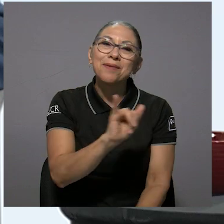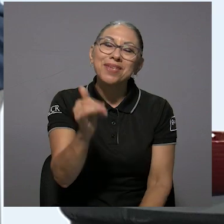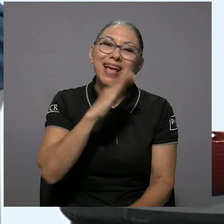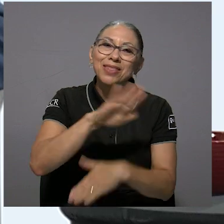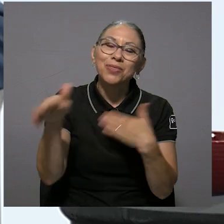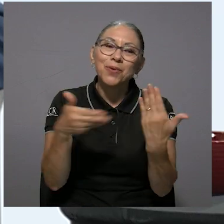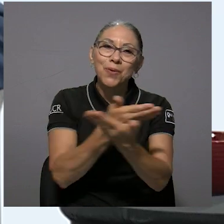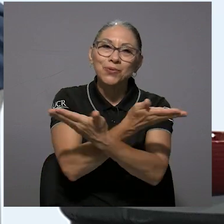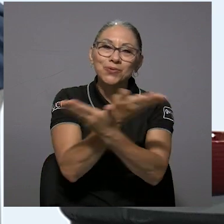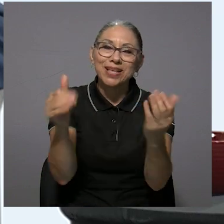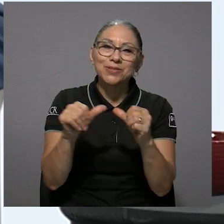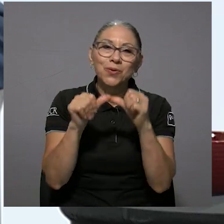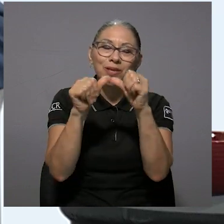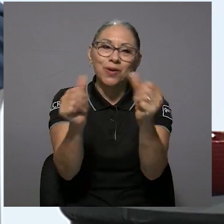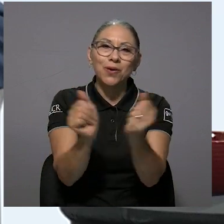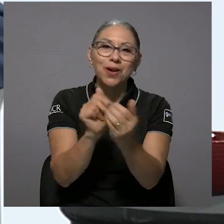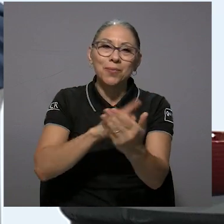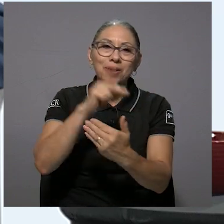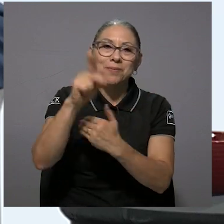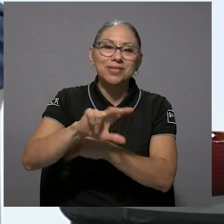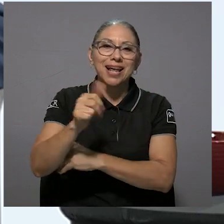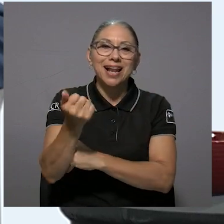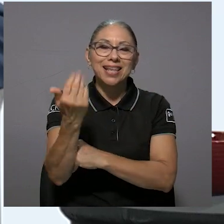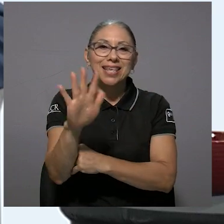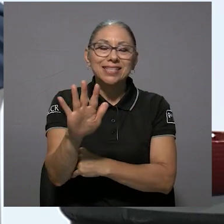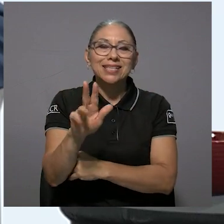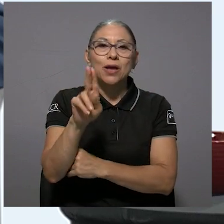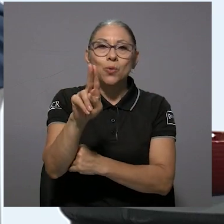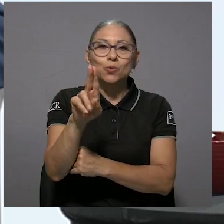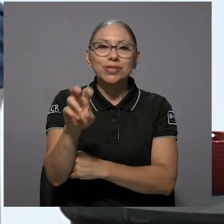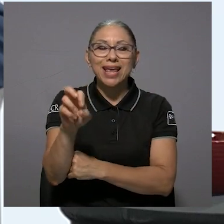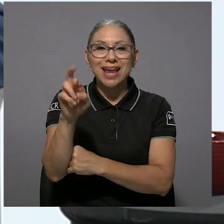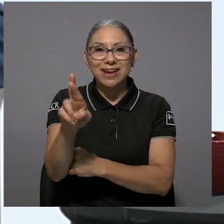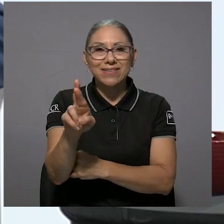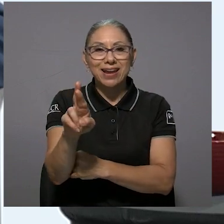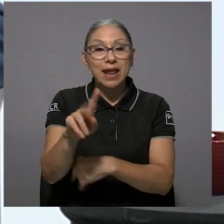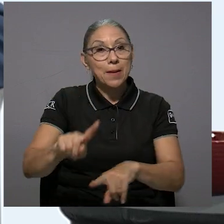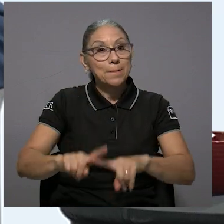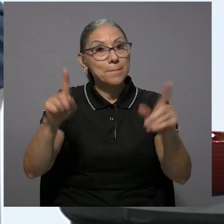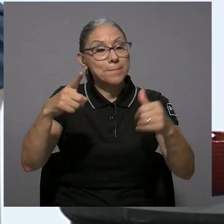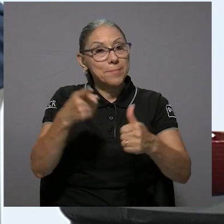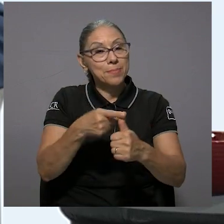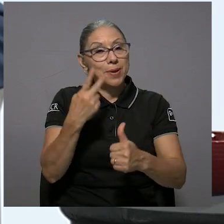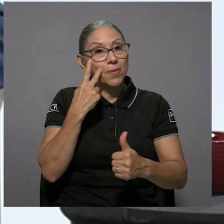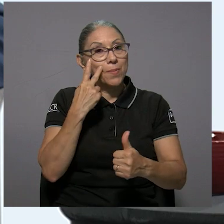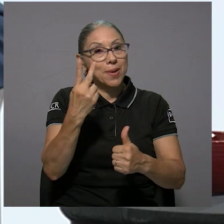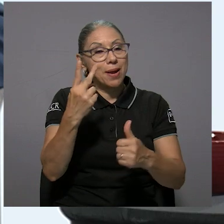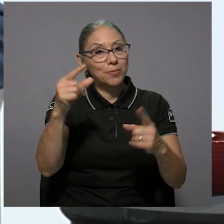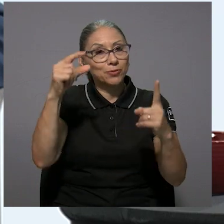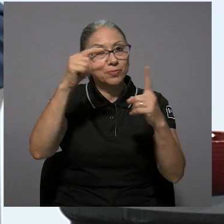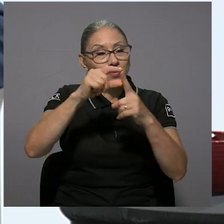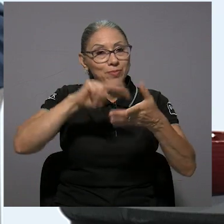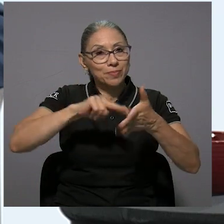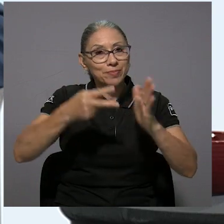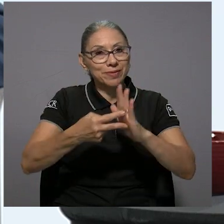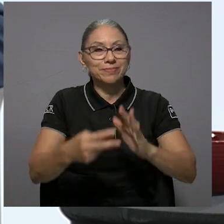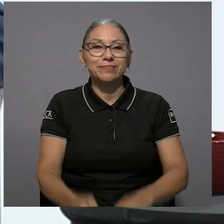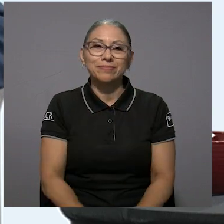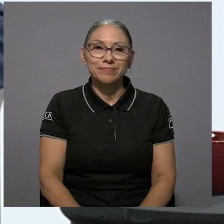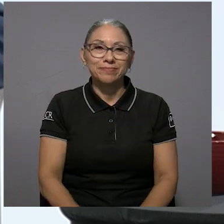a todas y todos ustedes. Continúen con la programación de Canal 15 UCR. No sin antes ver nuestra